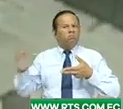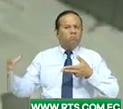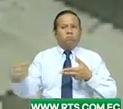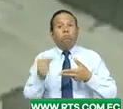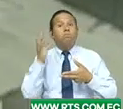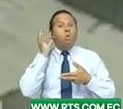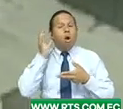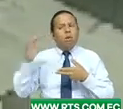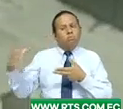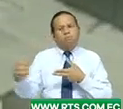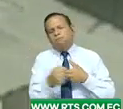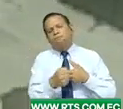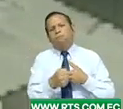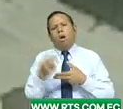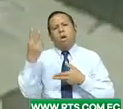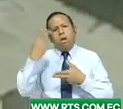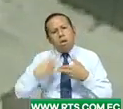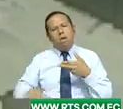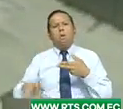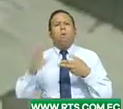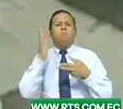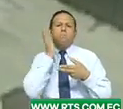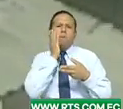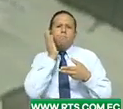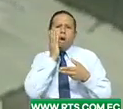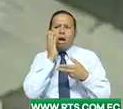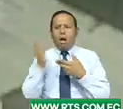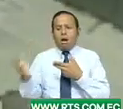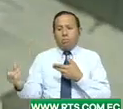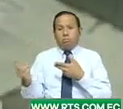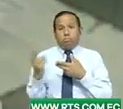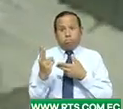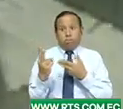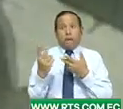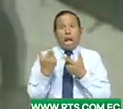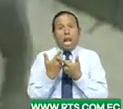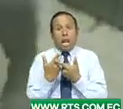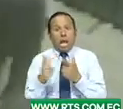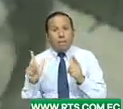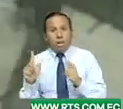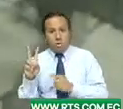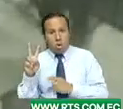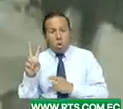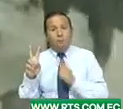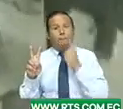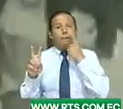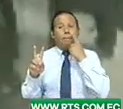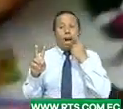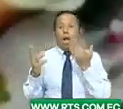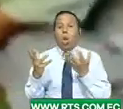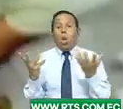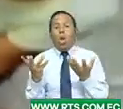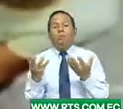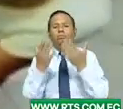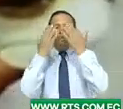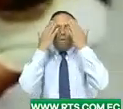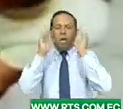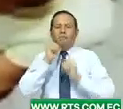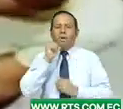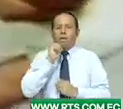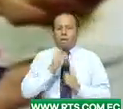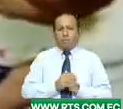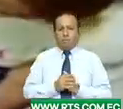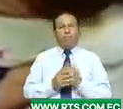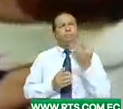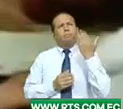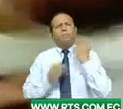fuerza. La madre y su hijo ya habrían sido liberados. Se desconoce aún el paradero del hombre. El pasado martes 7